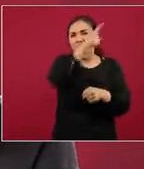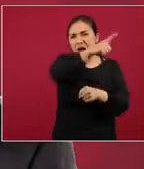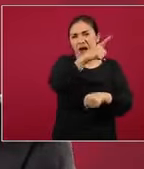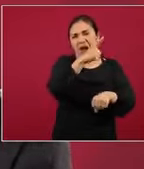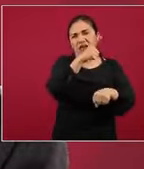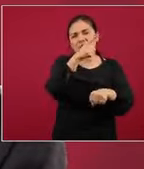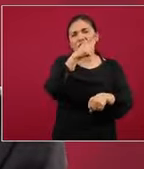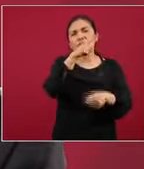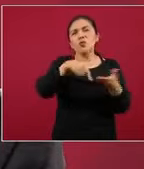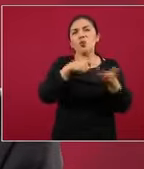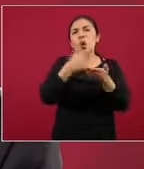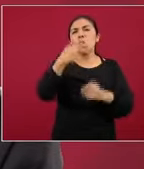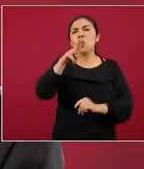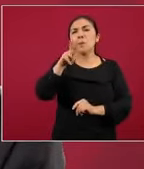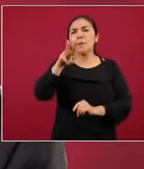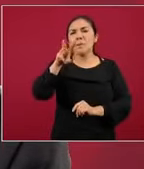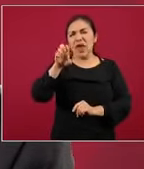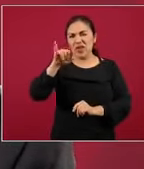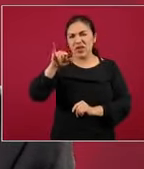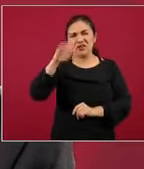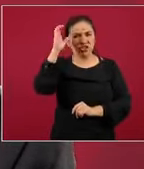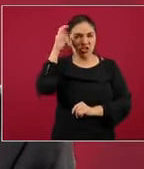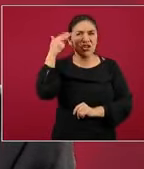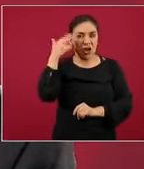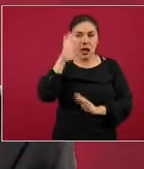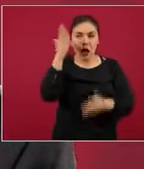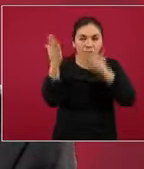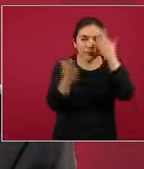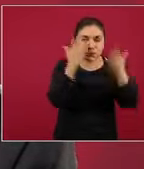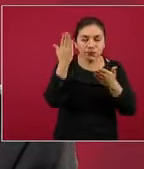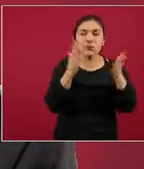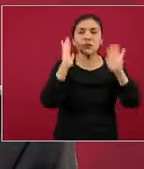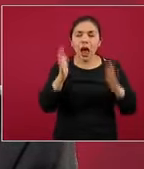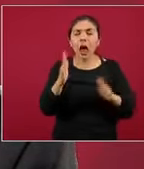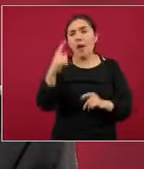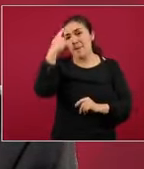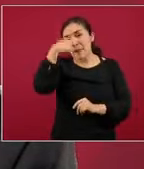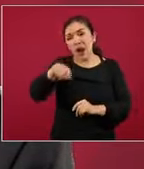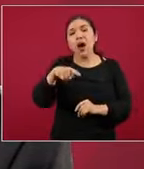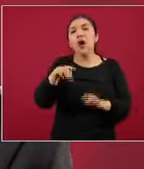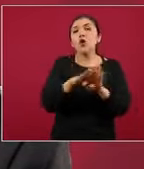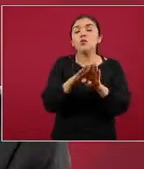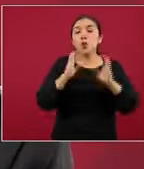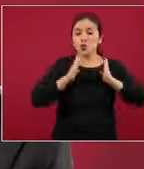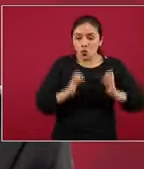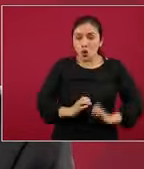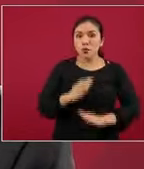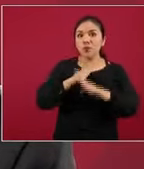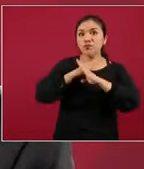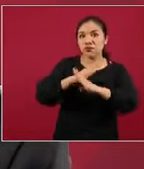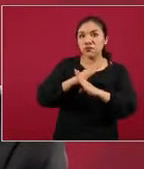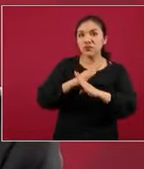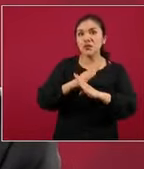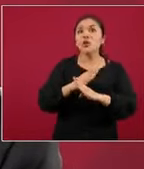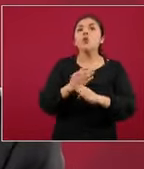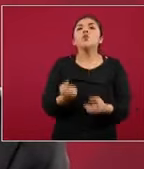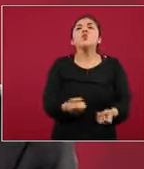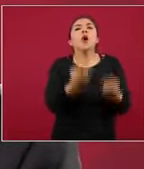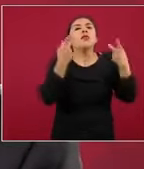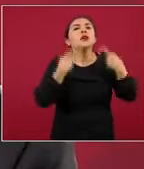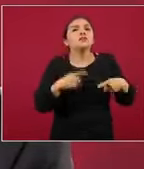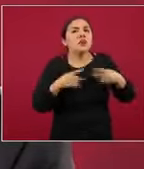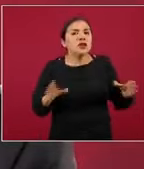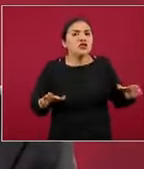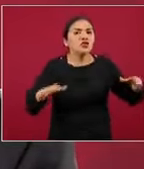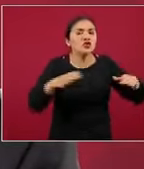la provincia de Hubei, en China, donde se hicieron estudios de inmunidad. qué personas, o más bien cuántas